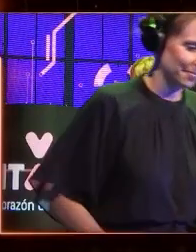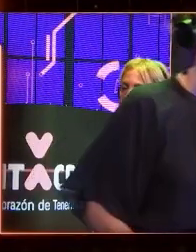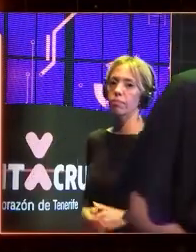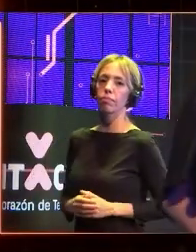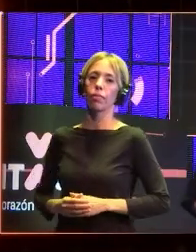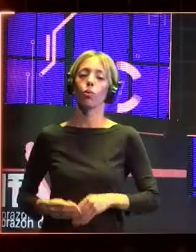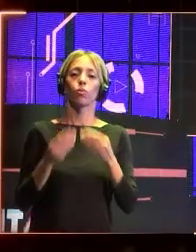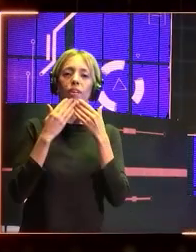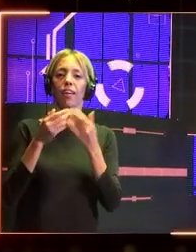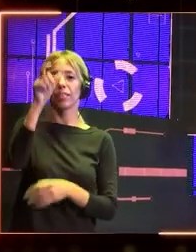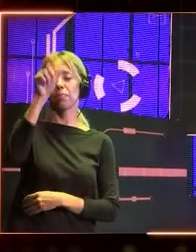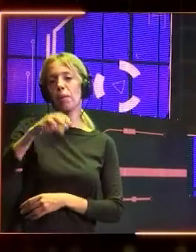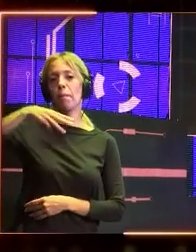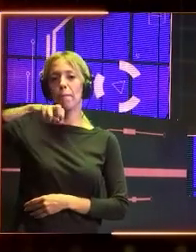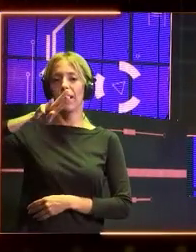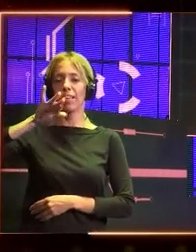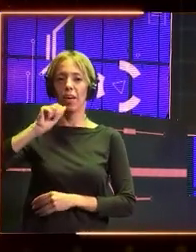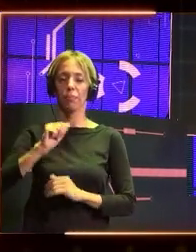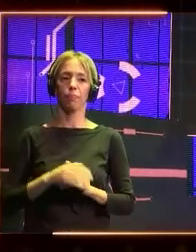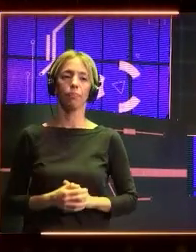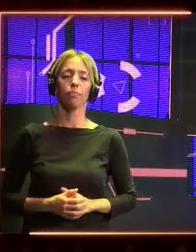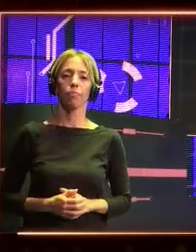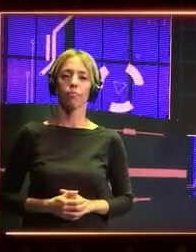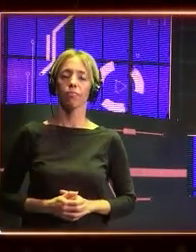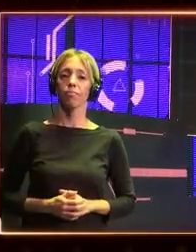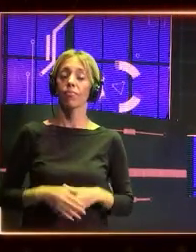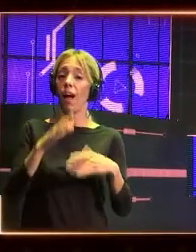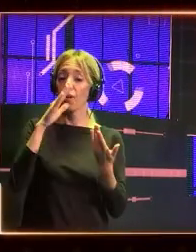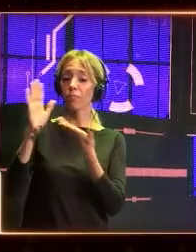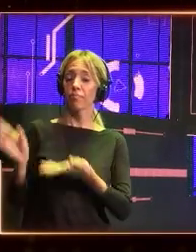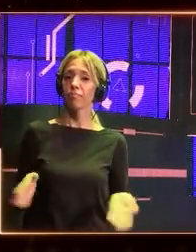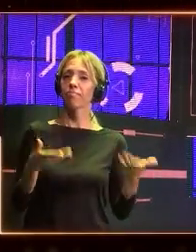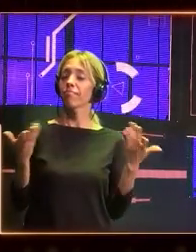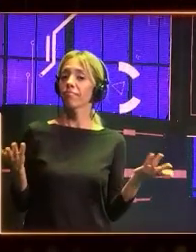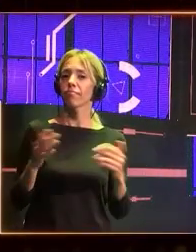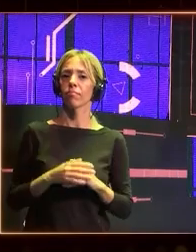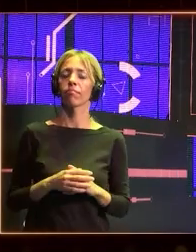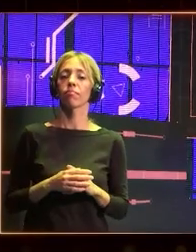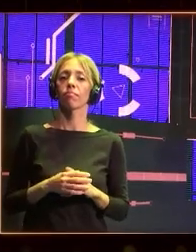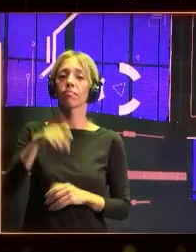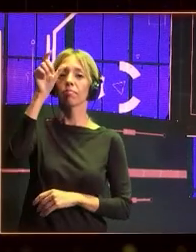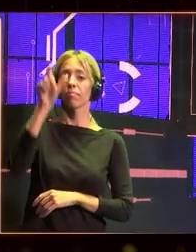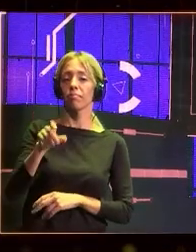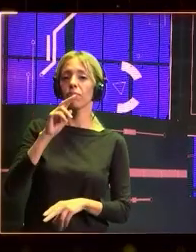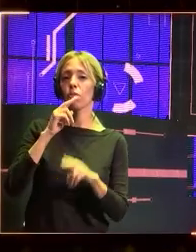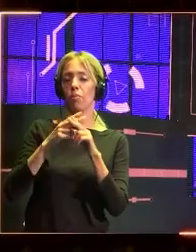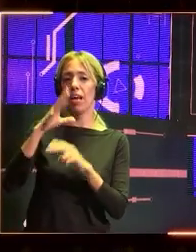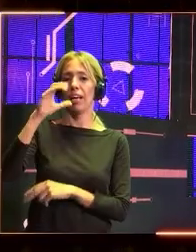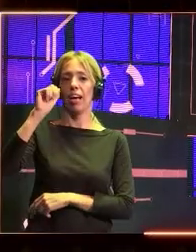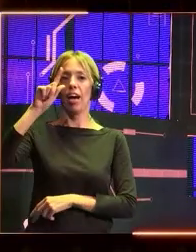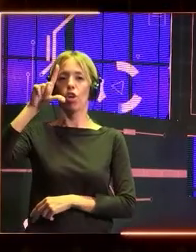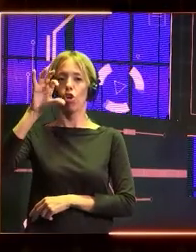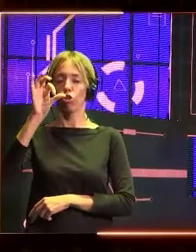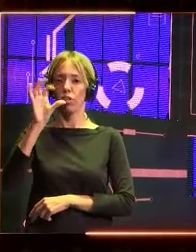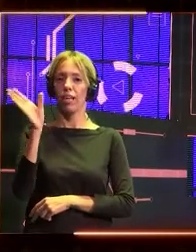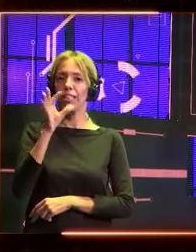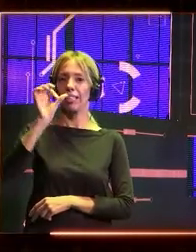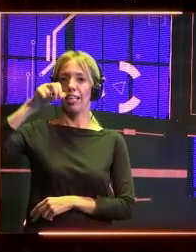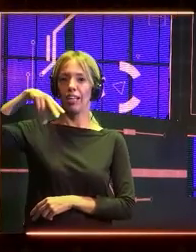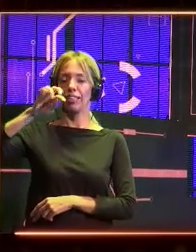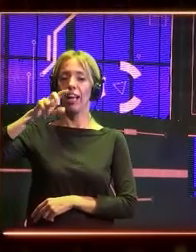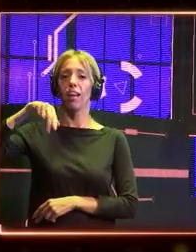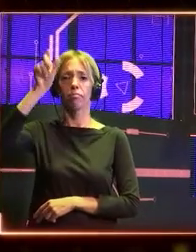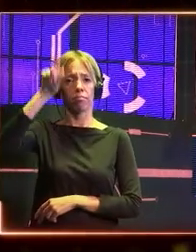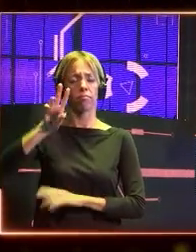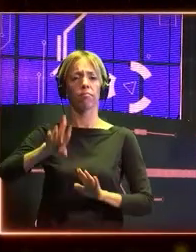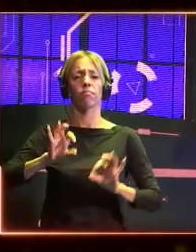Muchísimas gracias María Bueno a continuación Vamos a darle la palabra a Carlos Santana él es